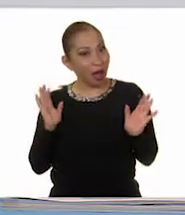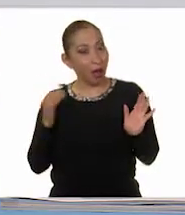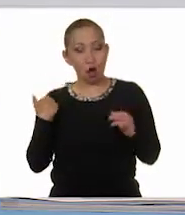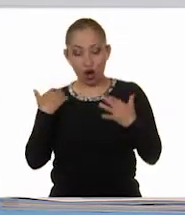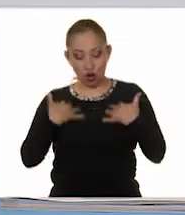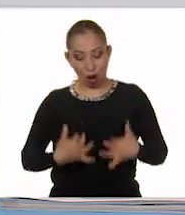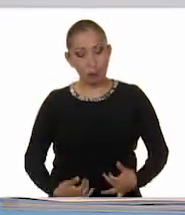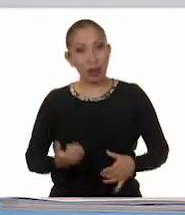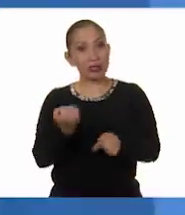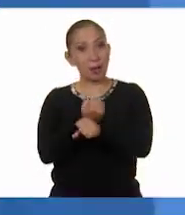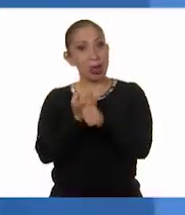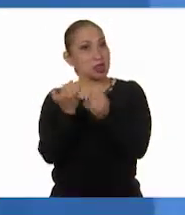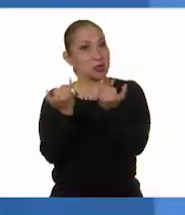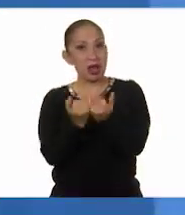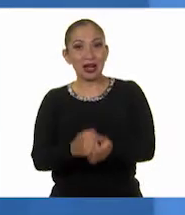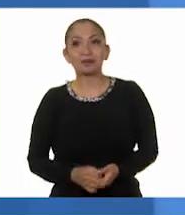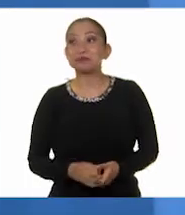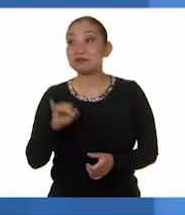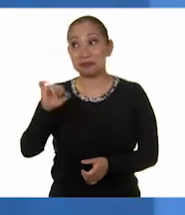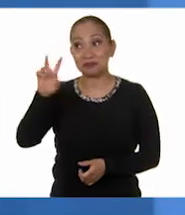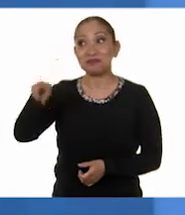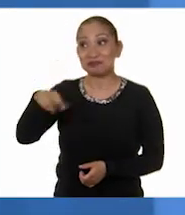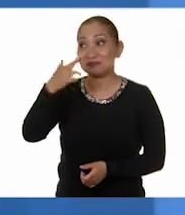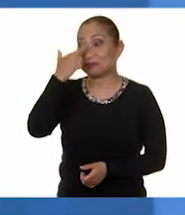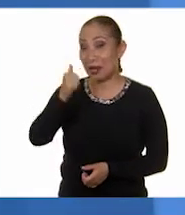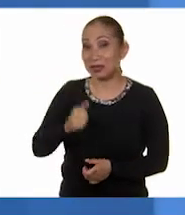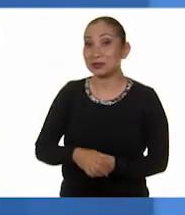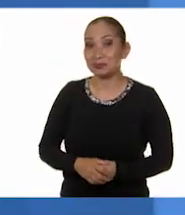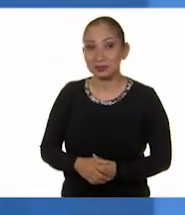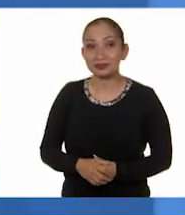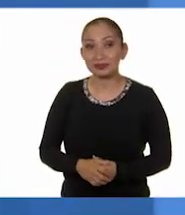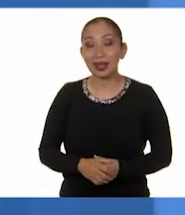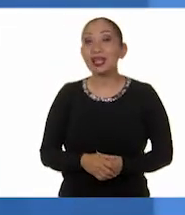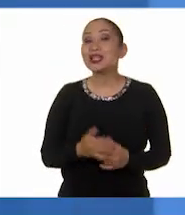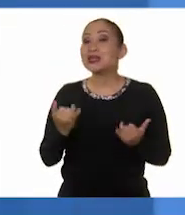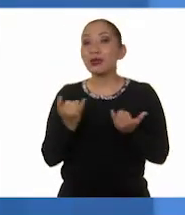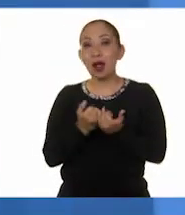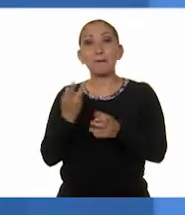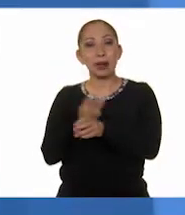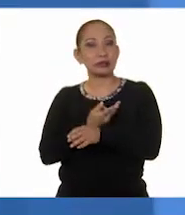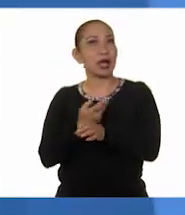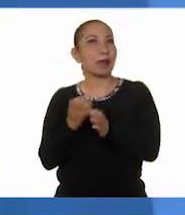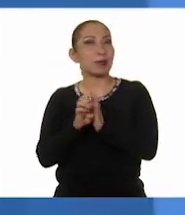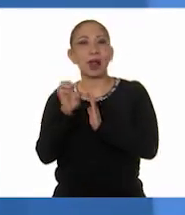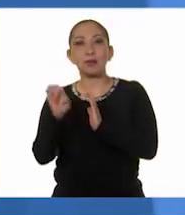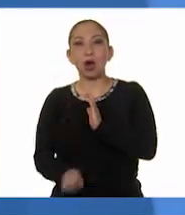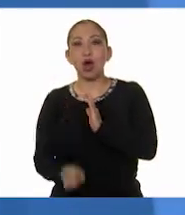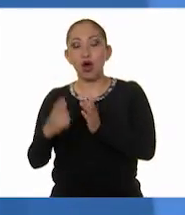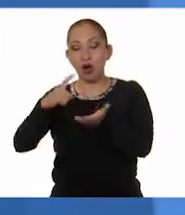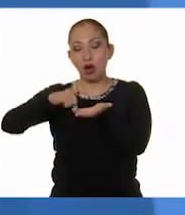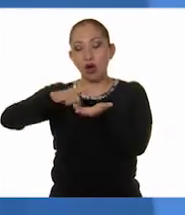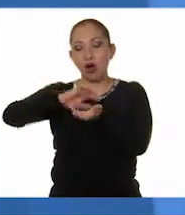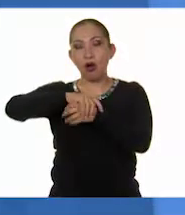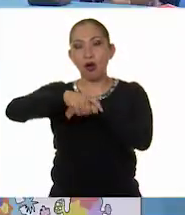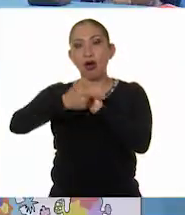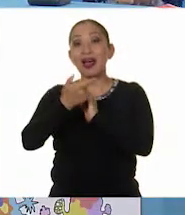ropa o el calzado. Tienes razón en eso que ha ocurrido, Ale. Y de la misma manera sucede, por ejemplo, con el gel